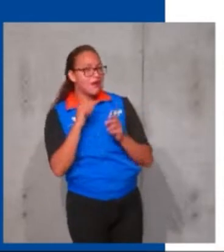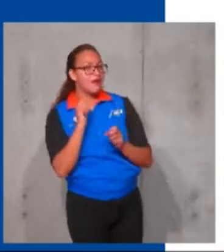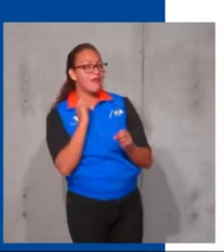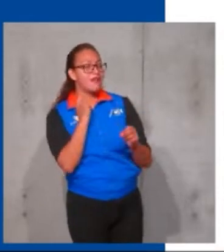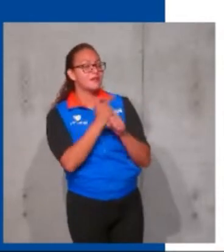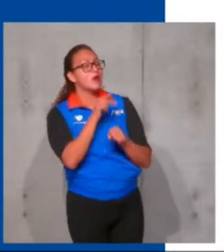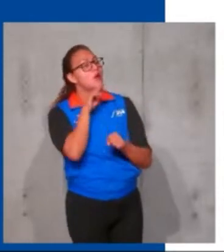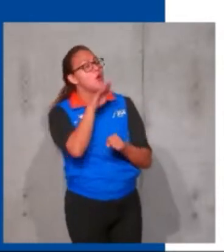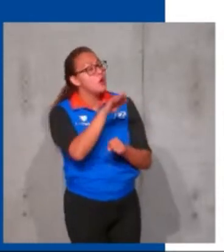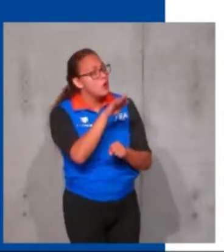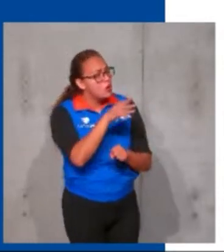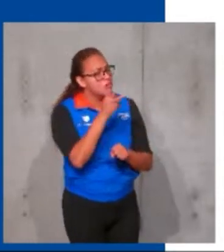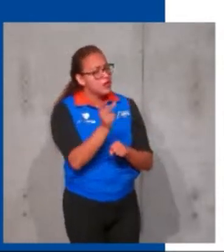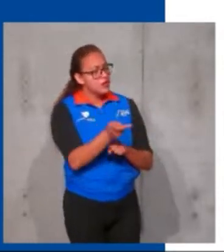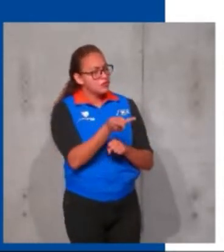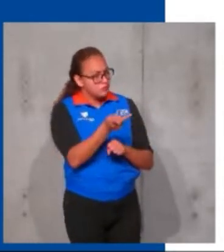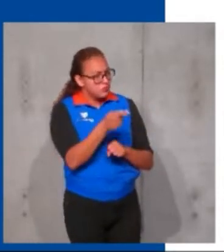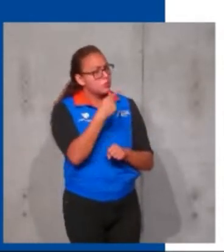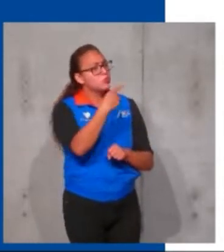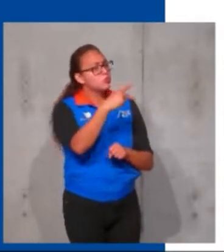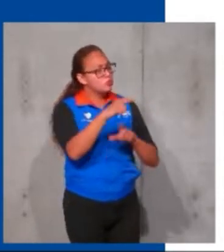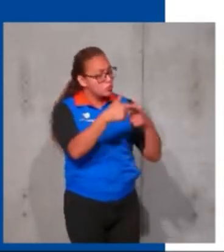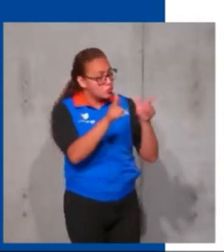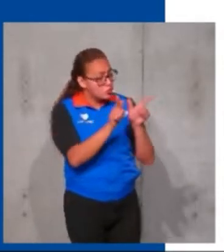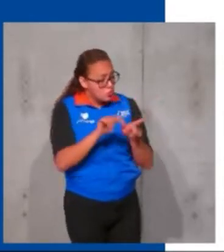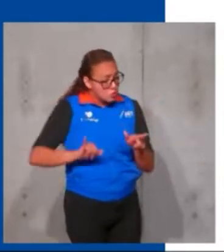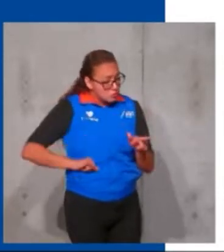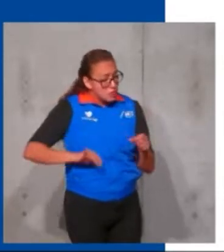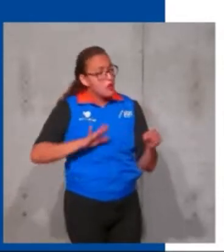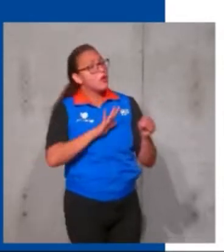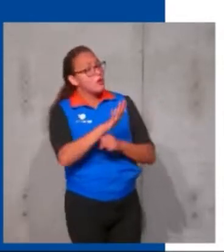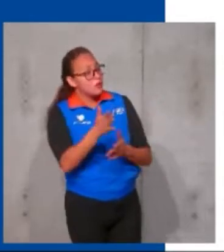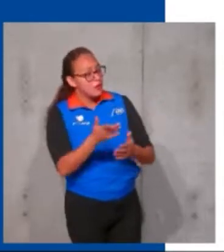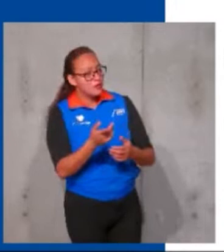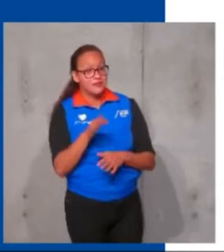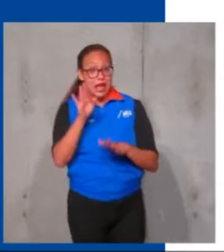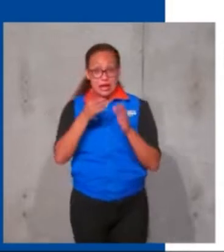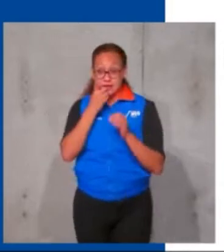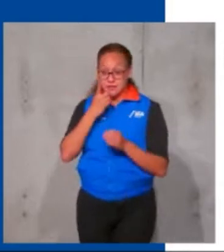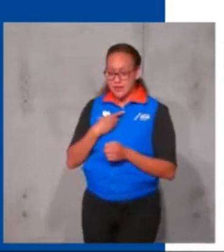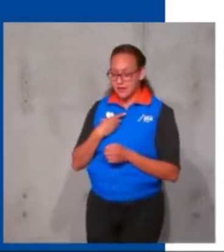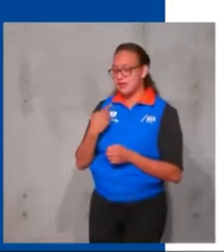llego a este punto de preguntarles cuáles son los grupos de interés, normalmente me dicen, ¿no?